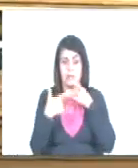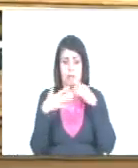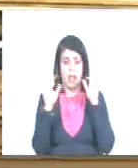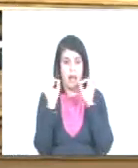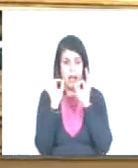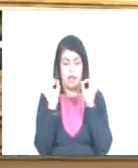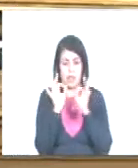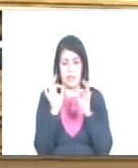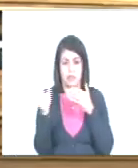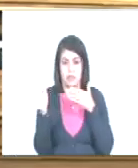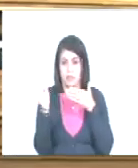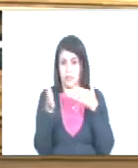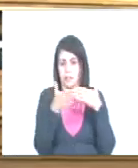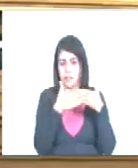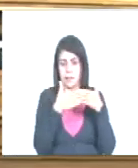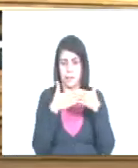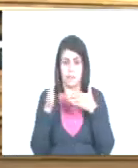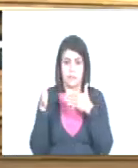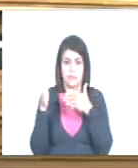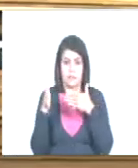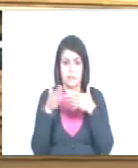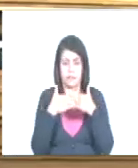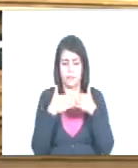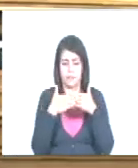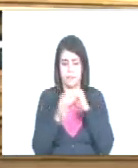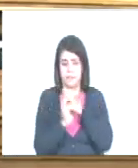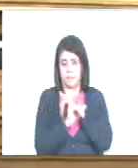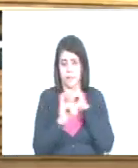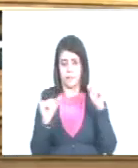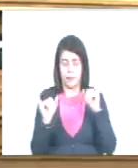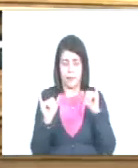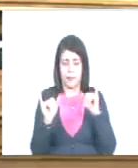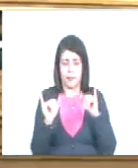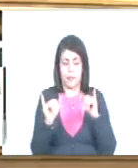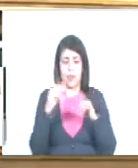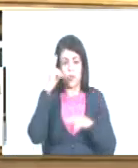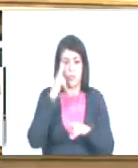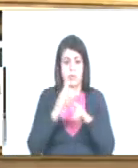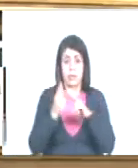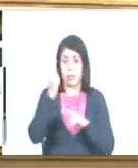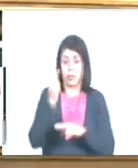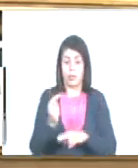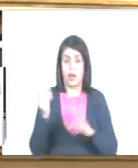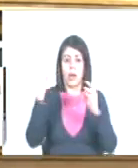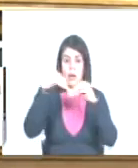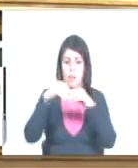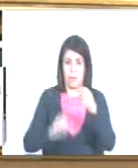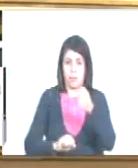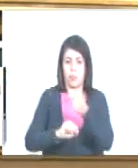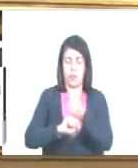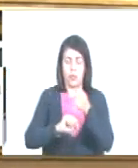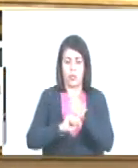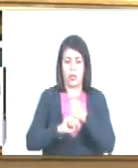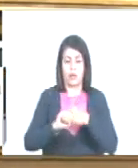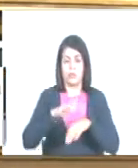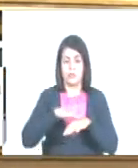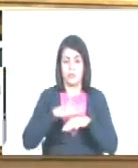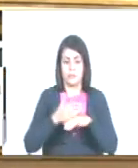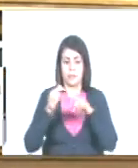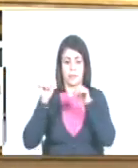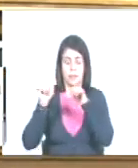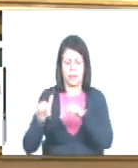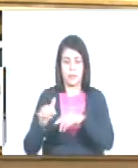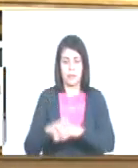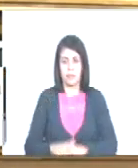palabra. Se va a cerrar. Se cierra. Las honorables diputadas que estén a favor y los honorables diputados que estén a